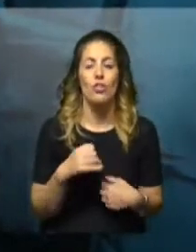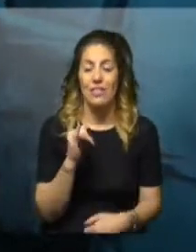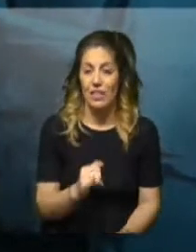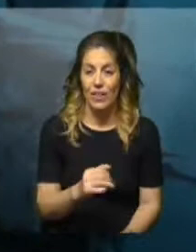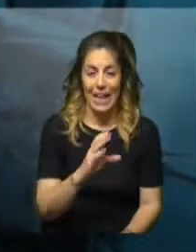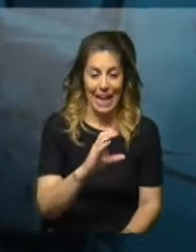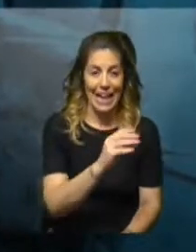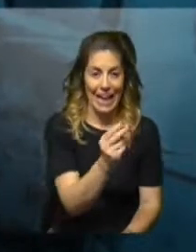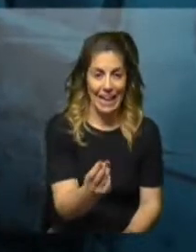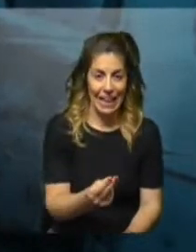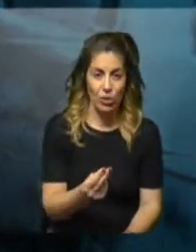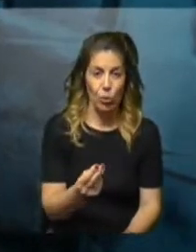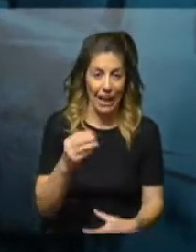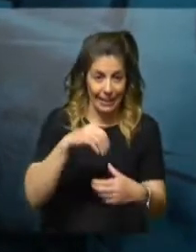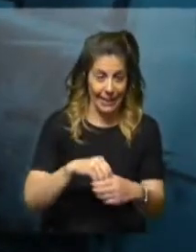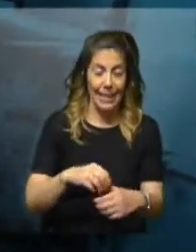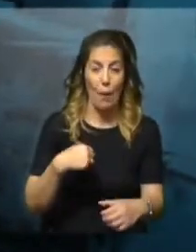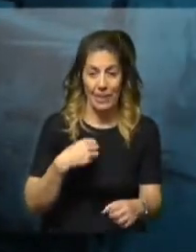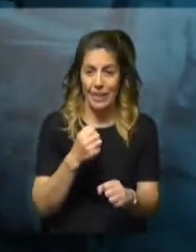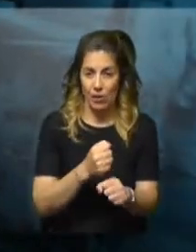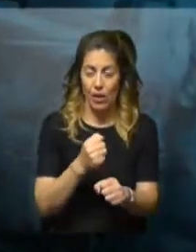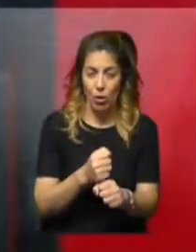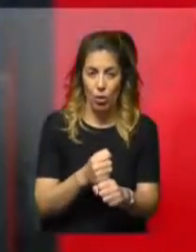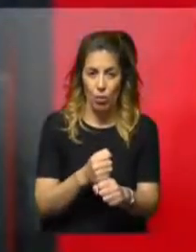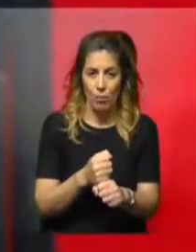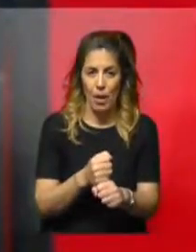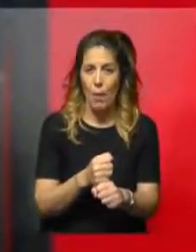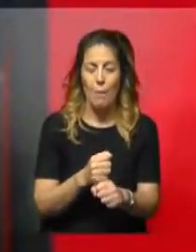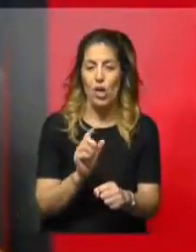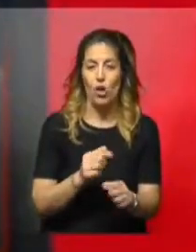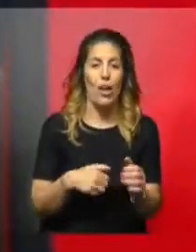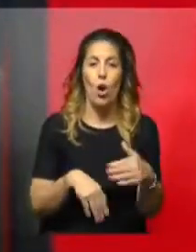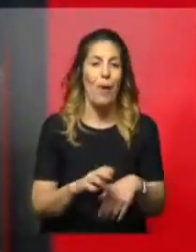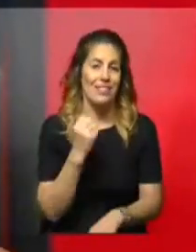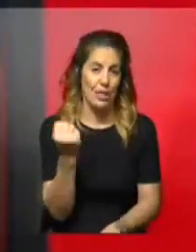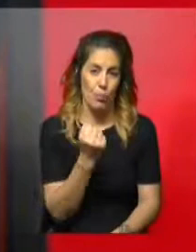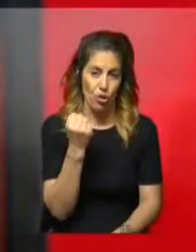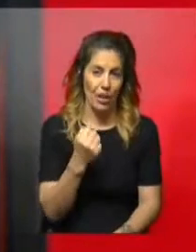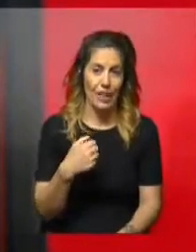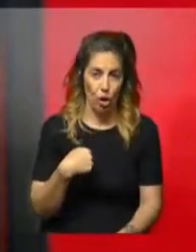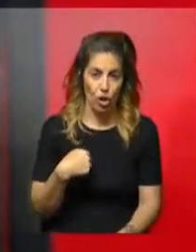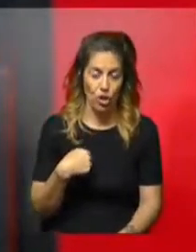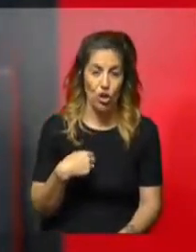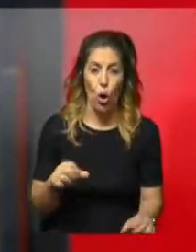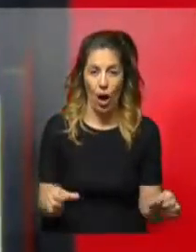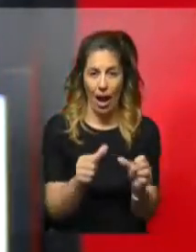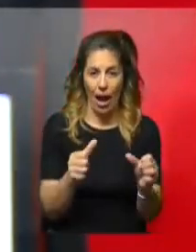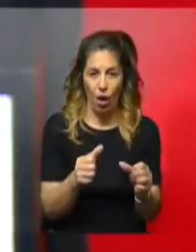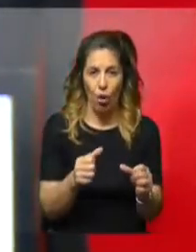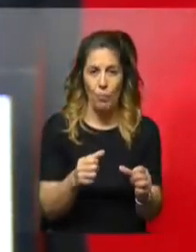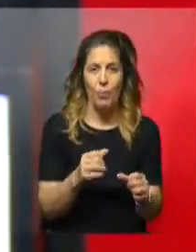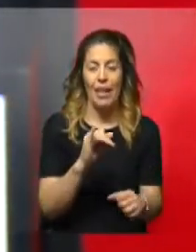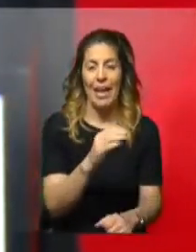la caricatura es parte de mi trabajo pero yo te diría que no es la parte más importante de lo que yo creo que hago he ilustrado